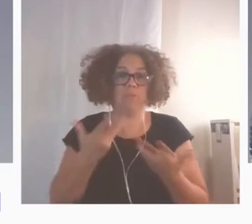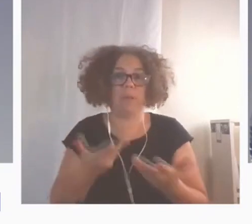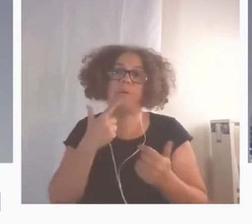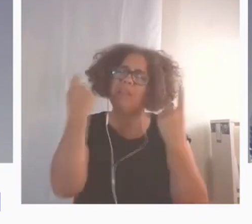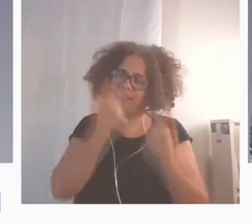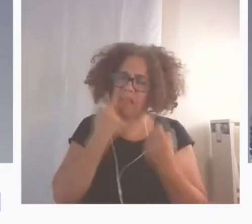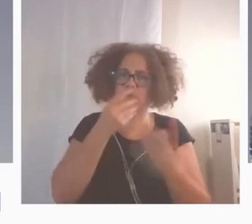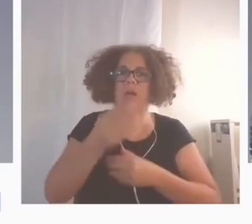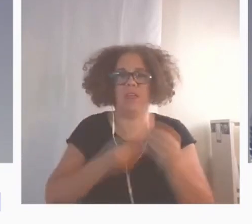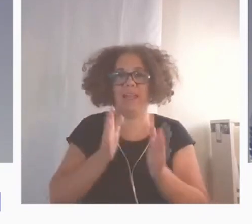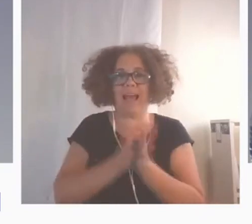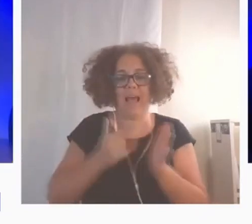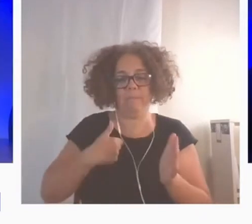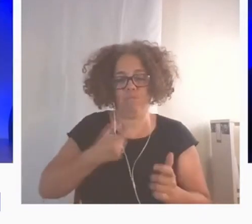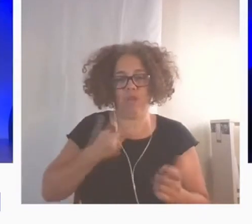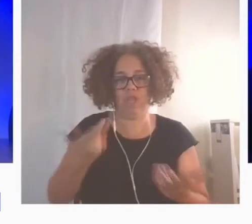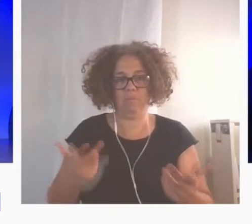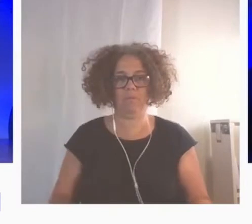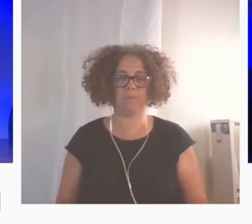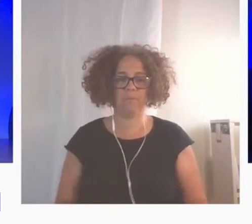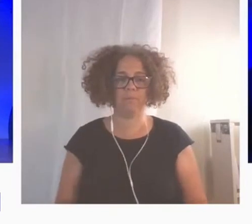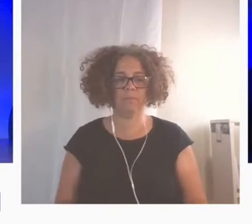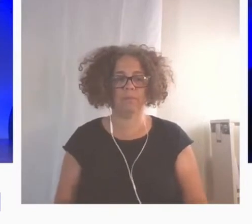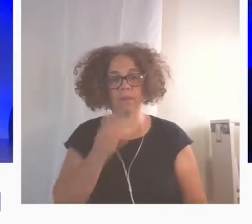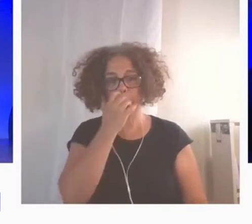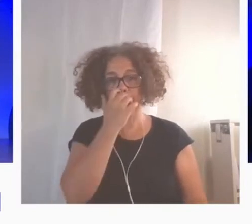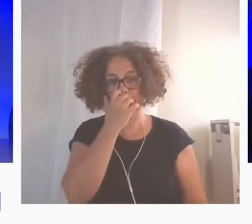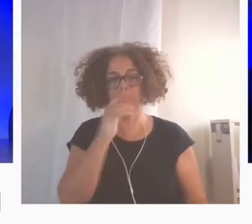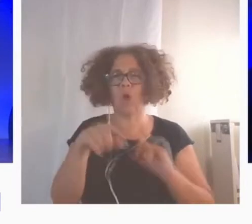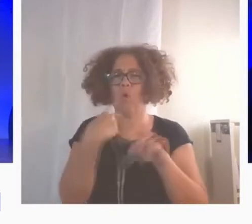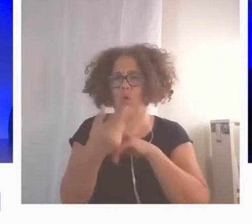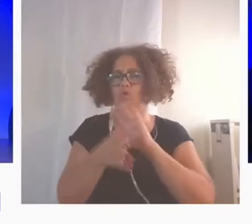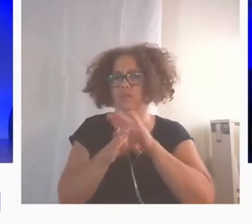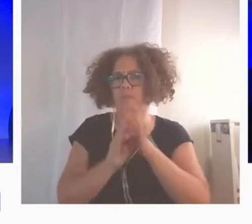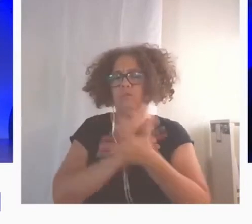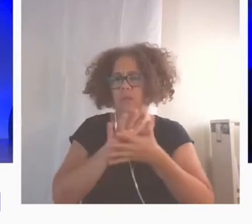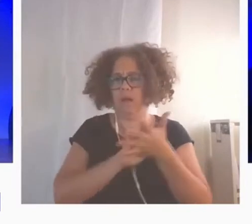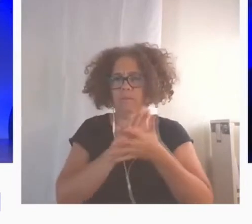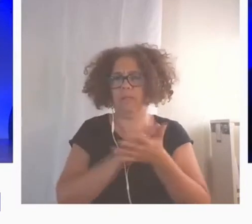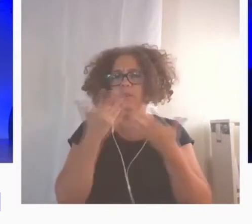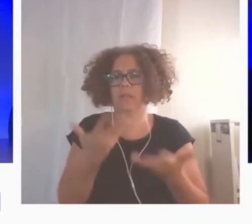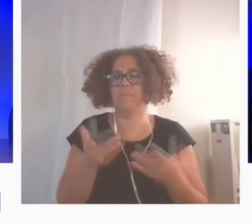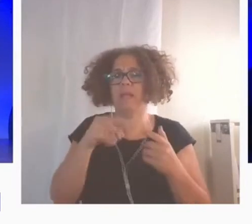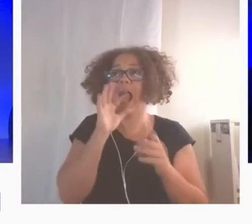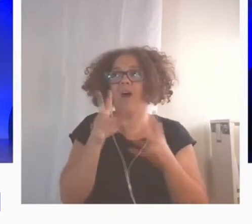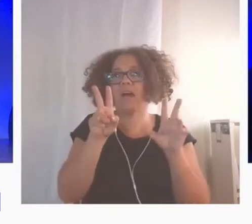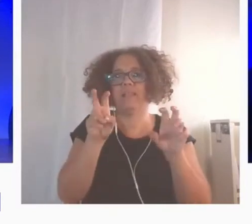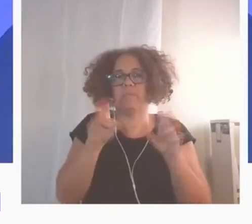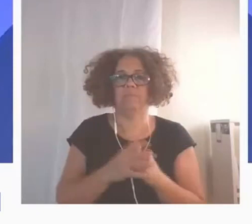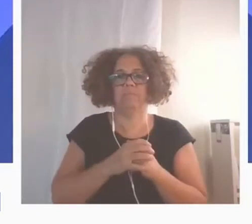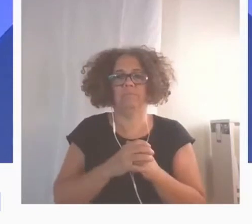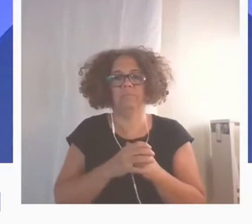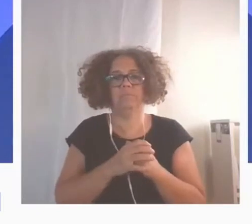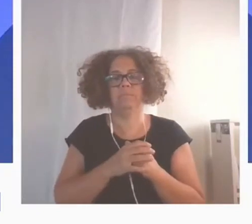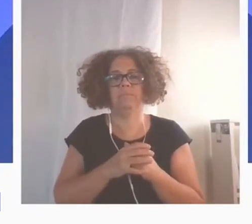hacer en nuestro municipio. Sí, se comprende perfectamente. Luego vamos a seguir hablando en la mesa, pero alguna cuestión ahora. Me da la sensación